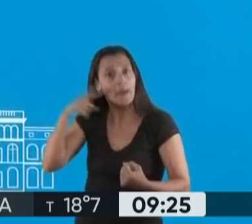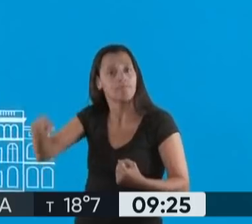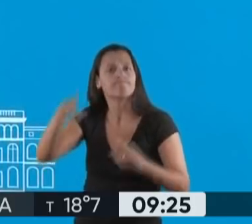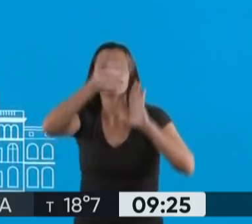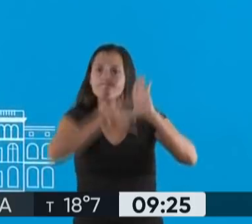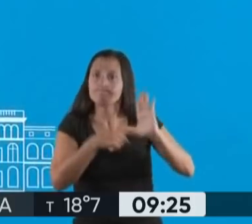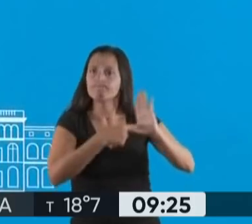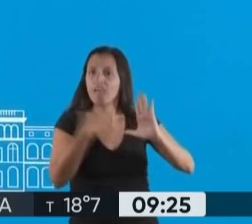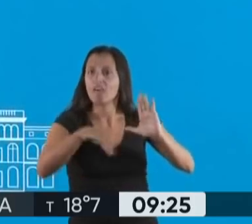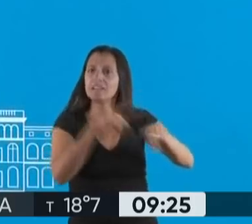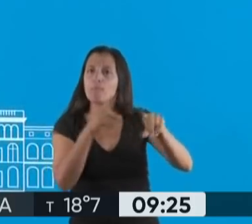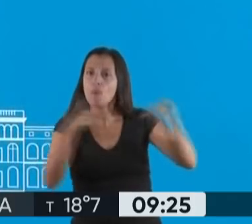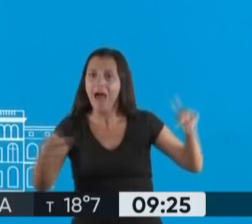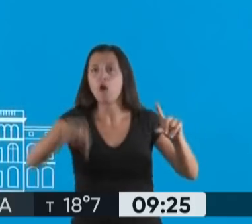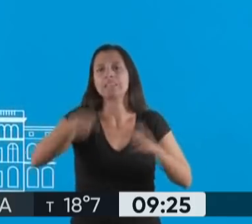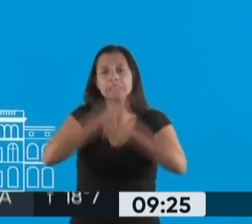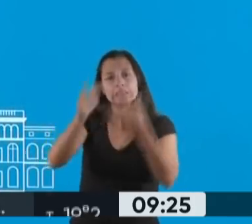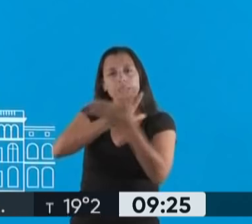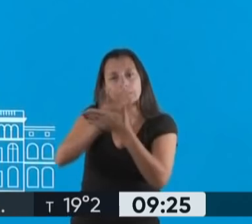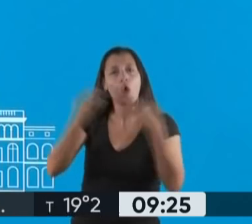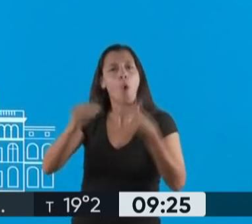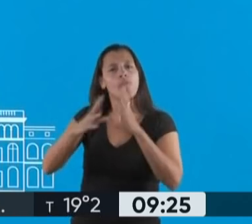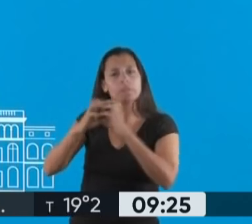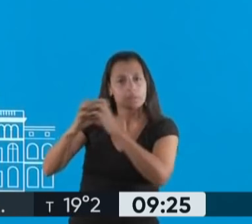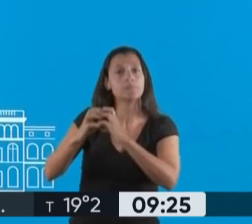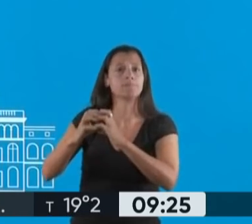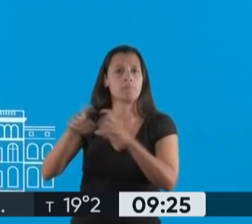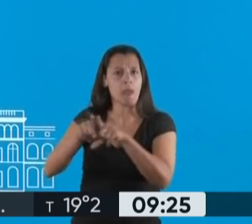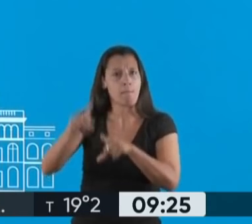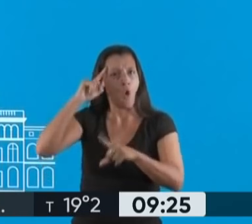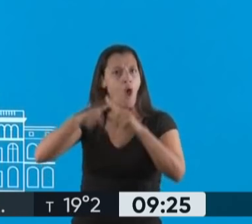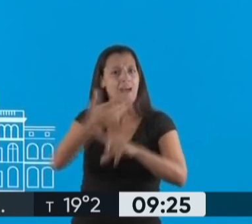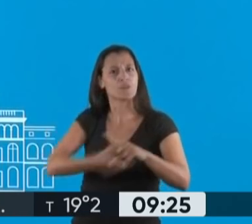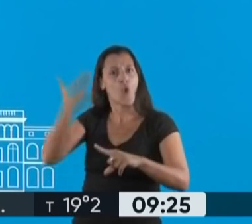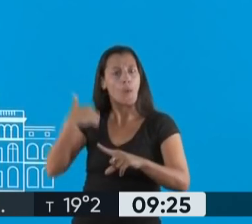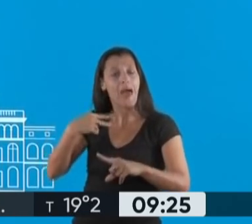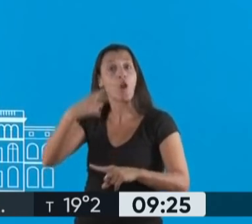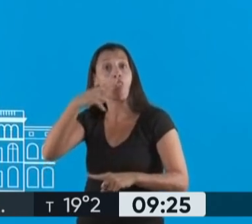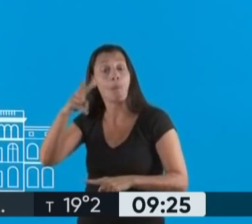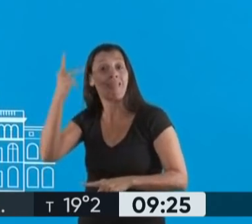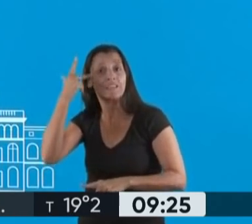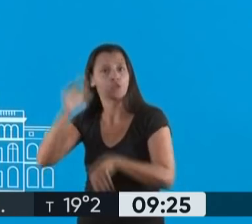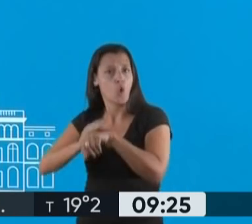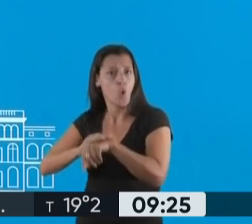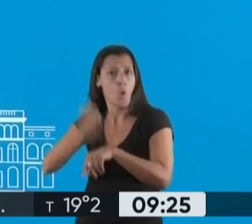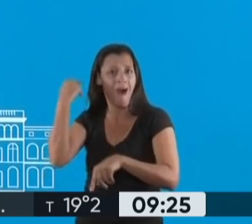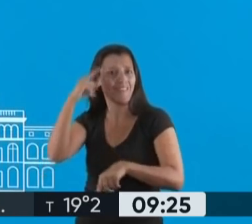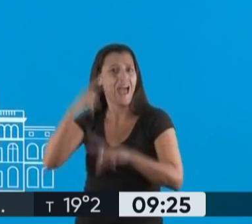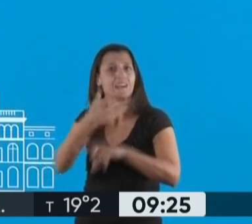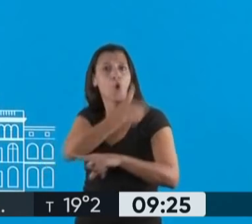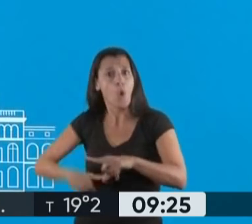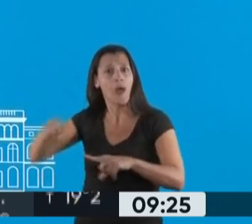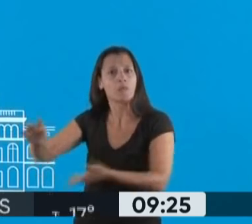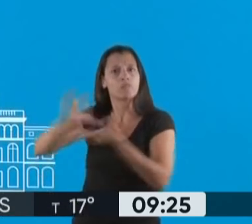programa de facilidades extendidas, en este caso la refinanciación de la deuda que tomó el gobierno anterior en el 2018, y para esto una cantidad